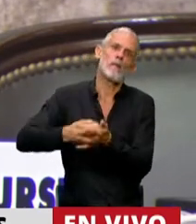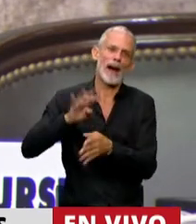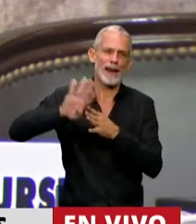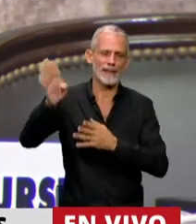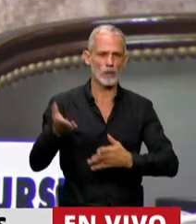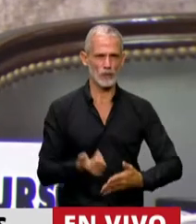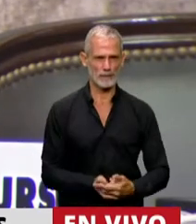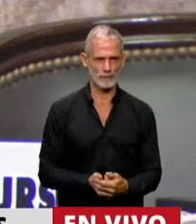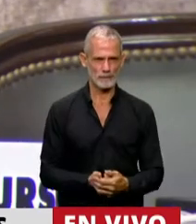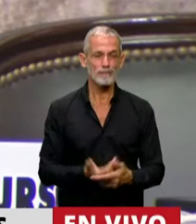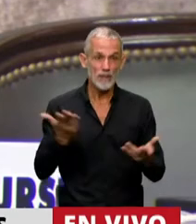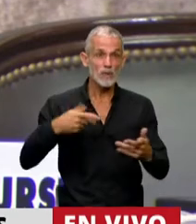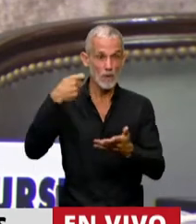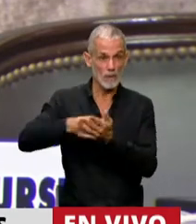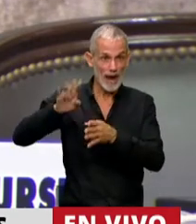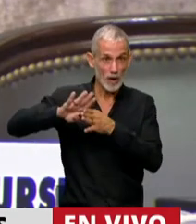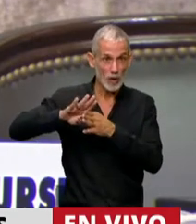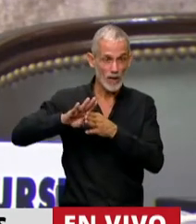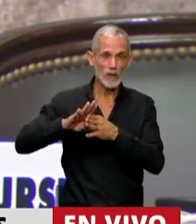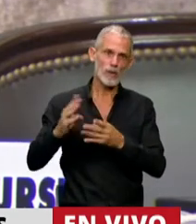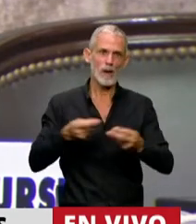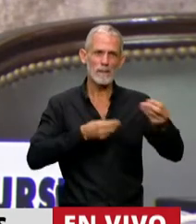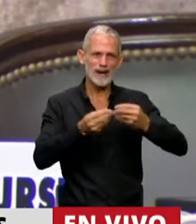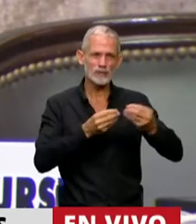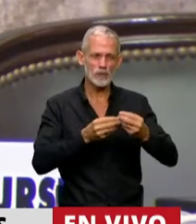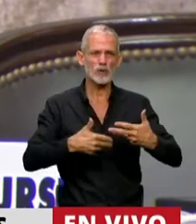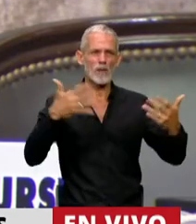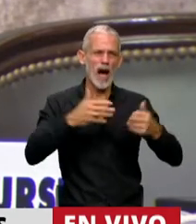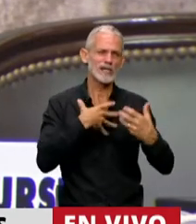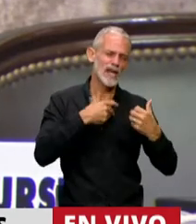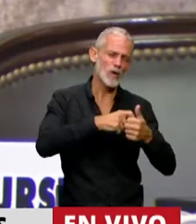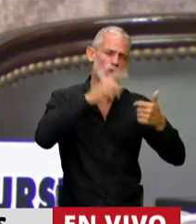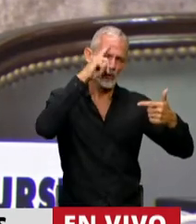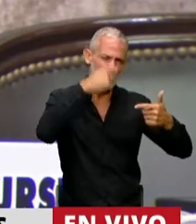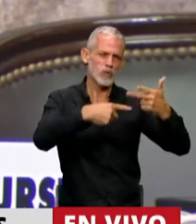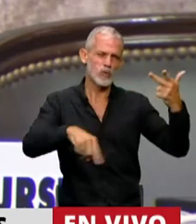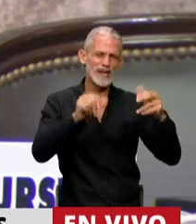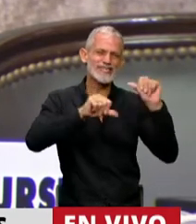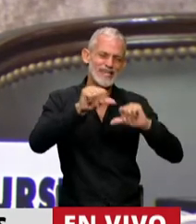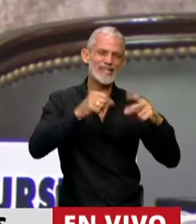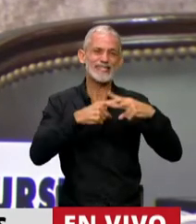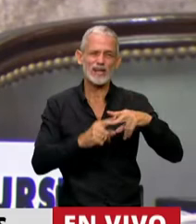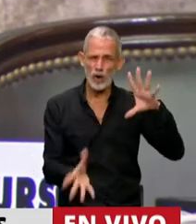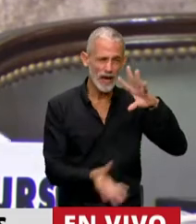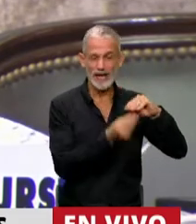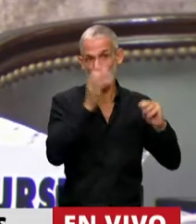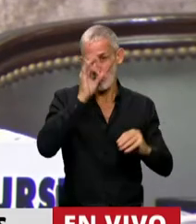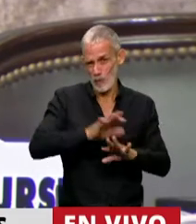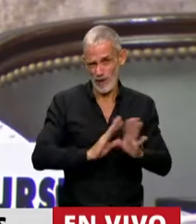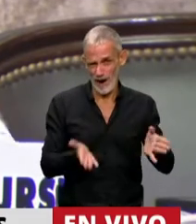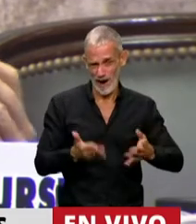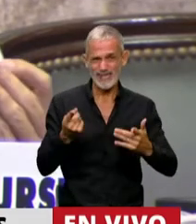deuda. Por eso los pagos de la deuda más grande, el presupuesto, que salud, educación, ciencia y tecnología juntos. Ningún país